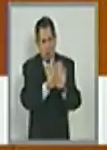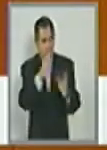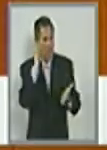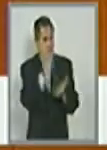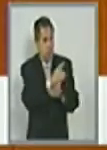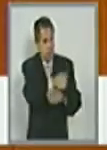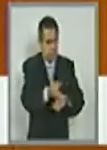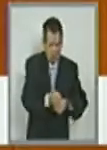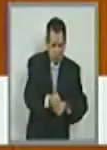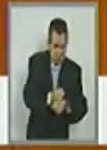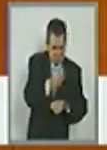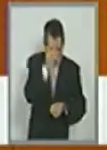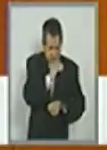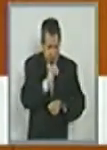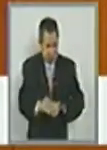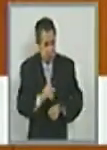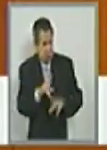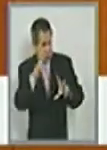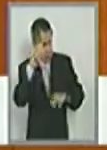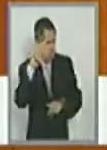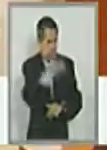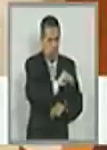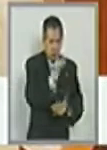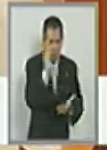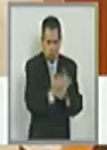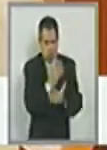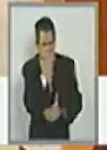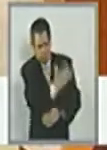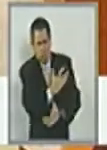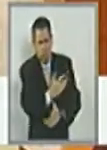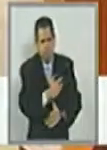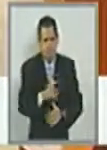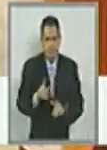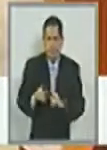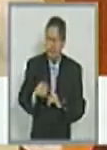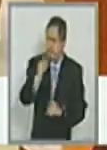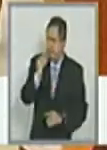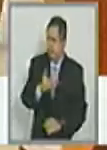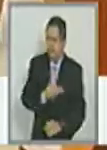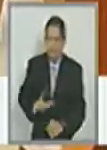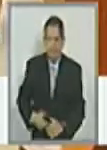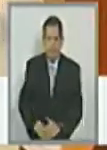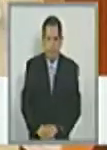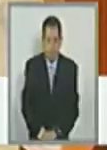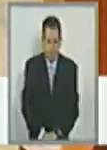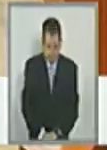de los hostigamientos y ataques contra los más vulnerables. Es cuanto, señor presidente.